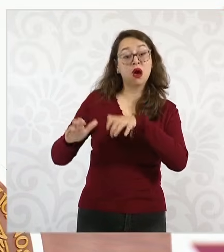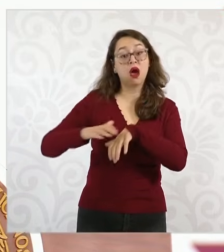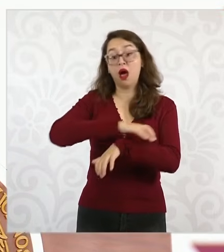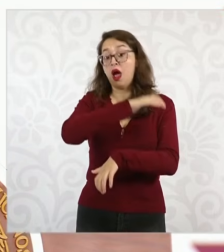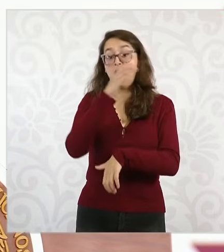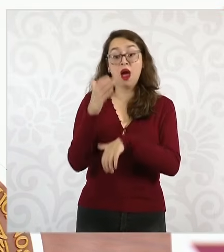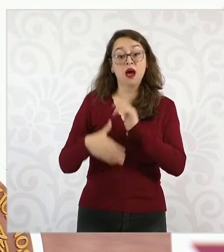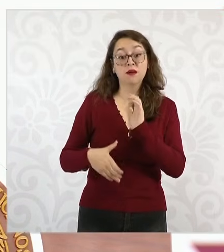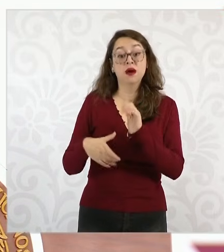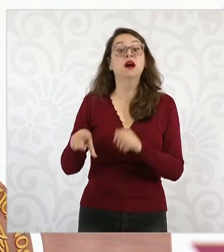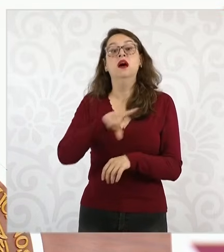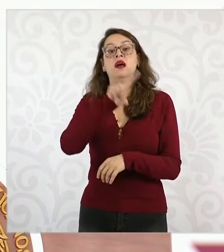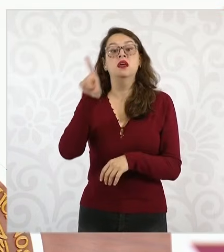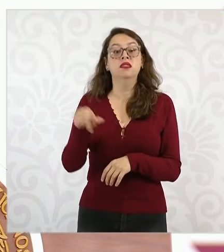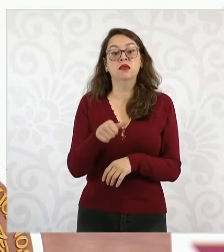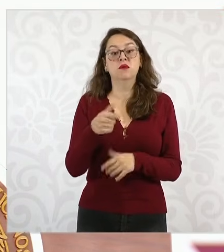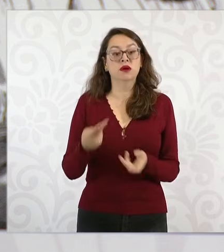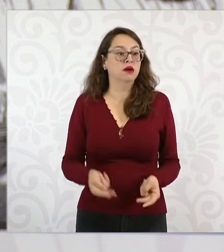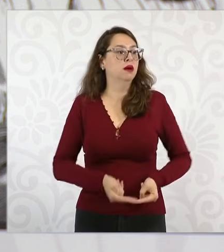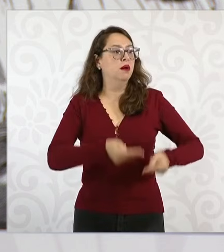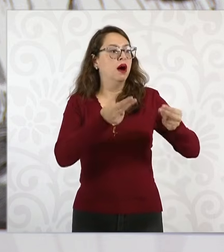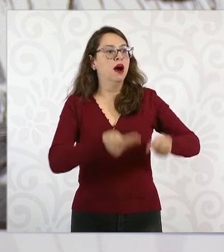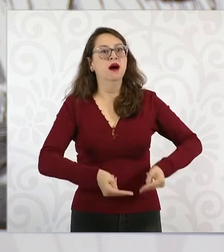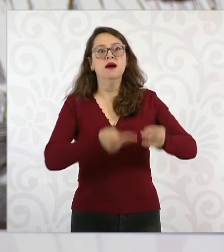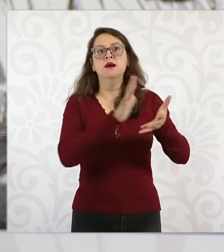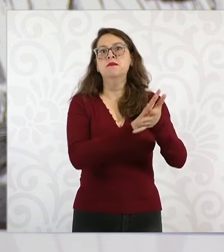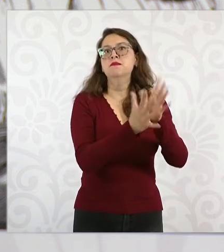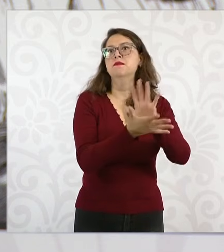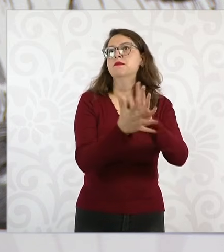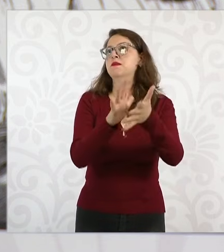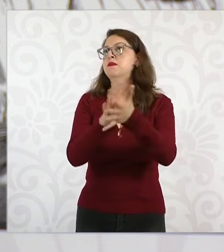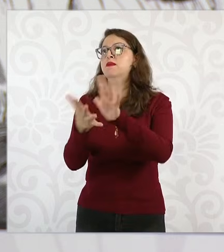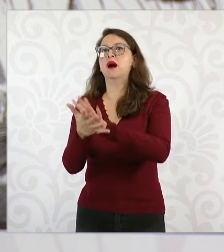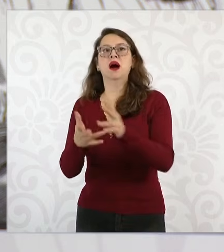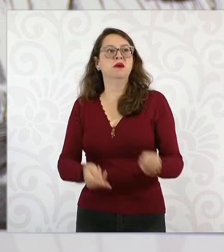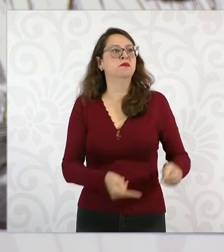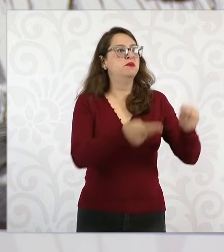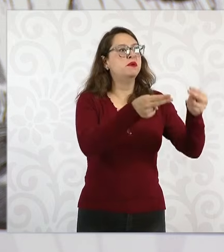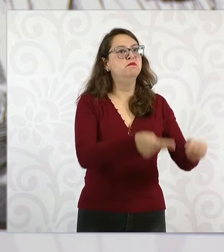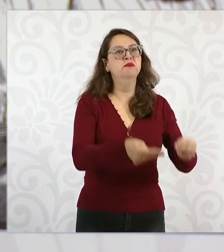dedicó a hacer negocios